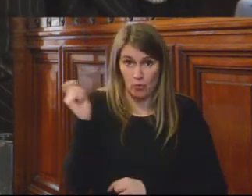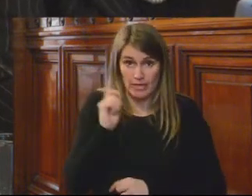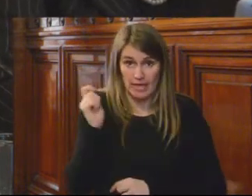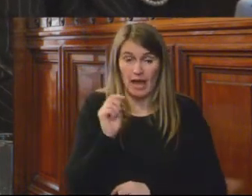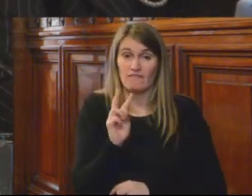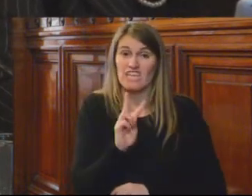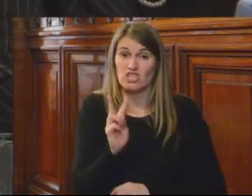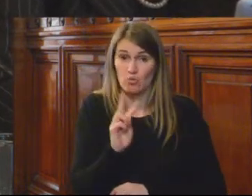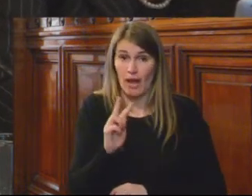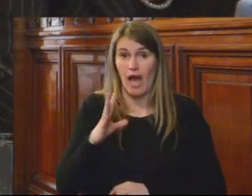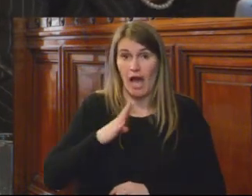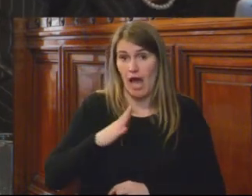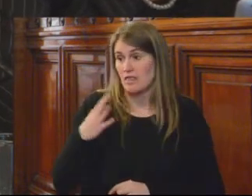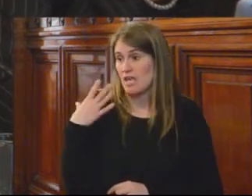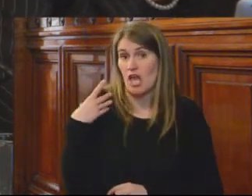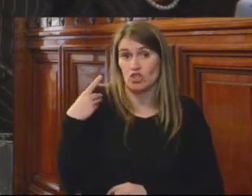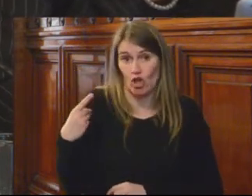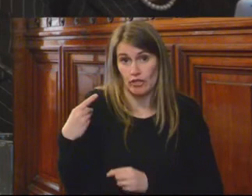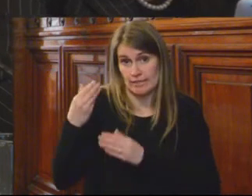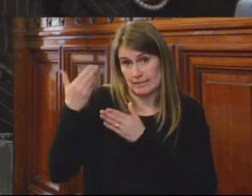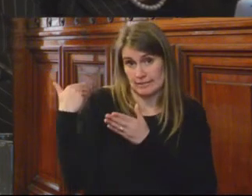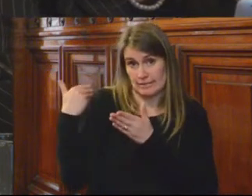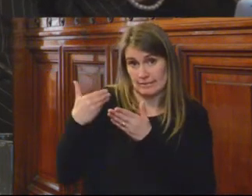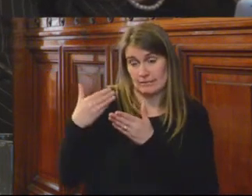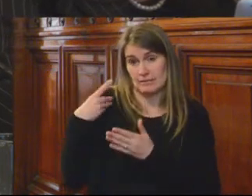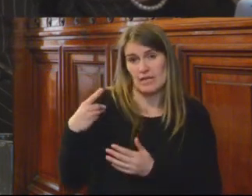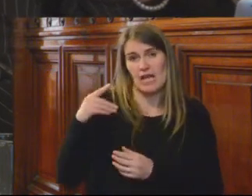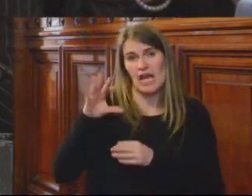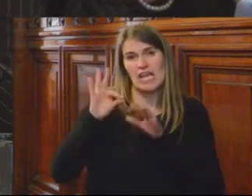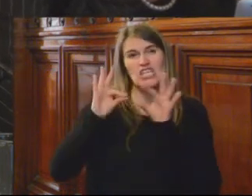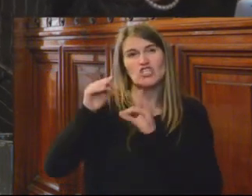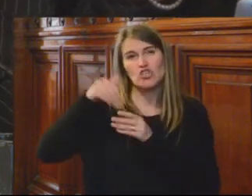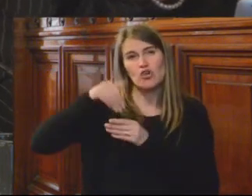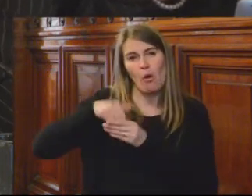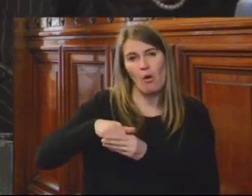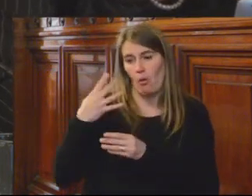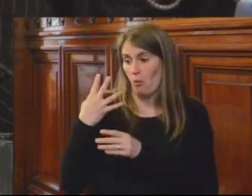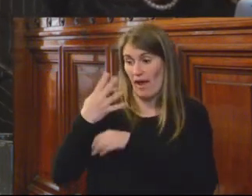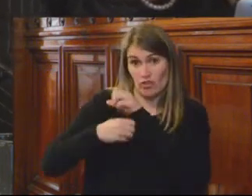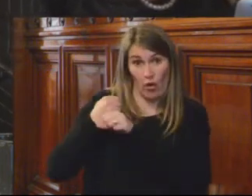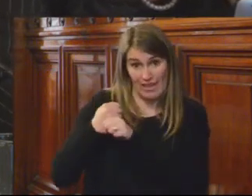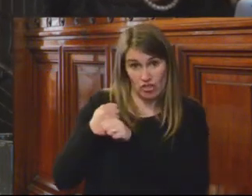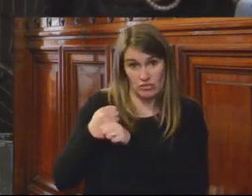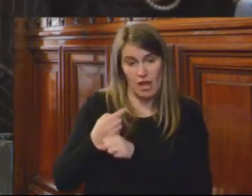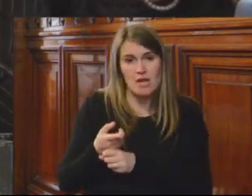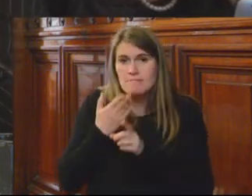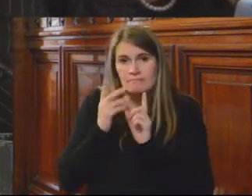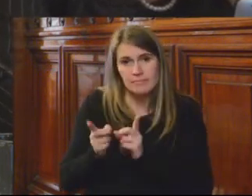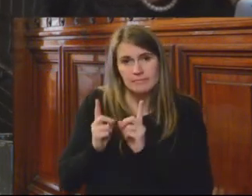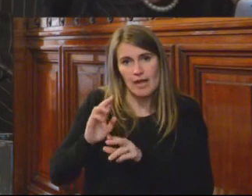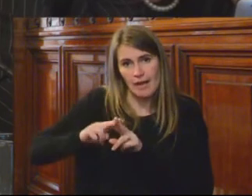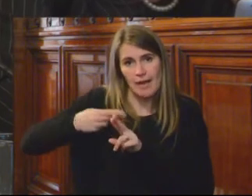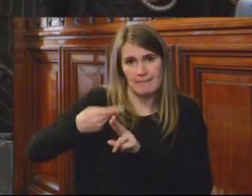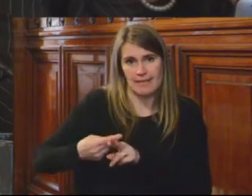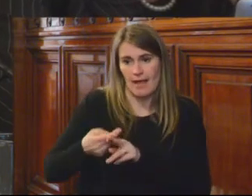autoridades rectorales, decanales, que habían sido electas para un periodo de 4 años y han repetido inclusive